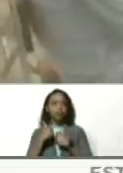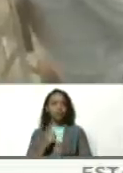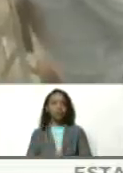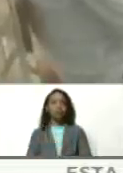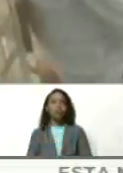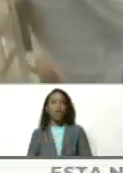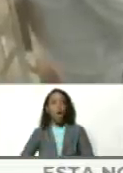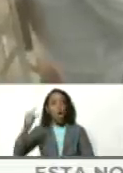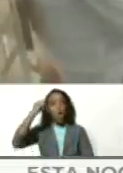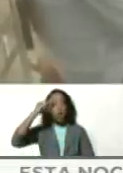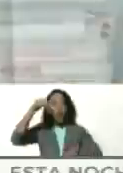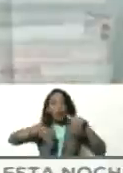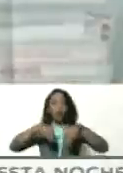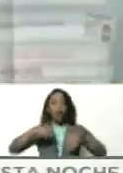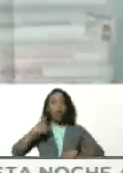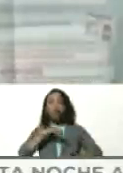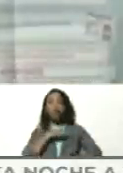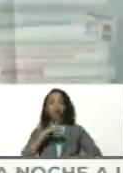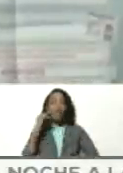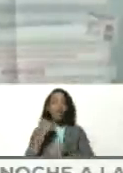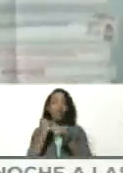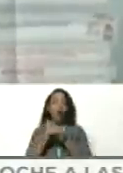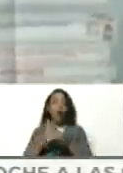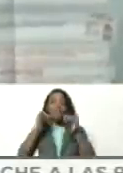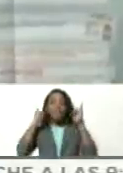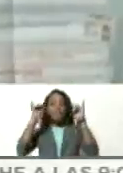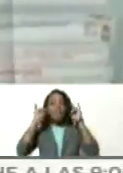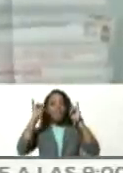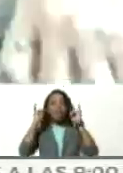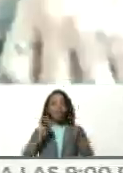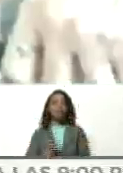Los días electorales para nosotros son como una fiesta.